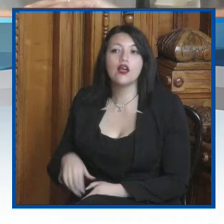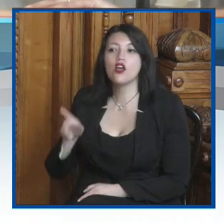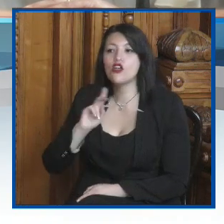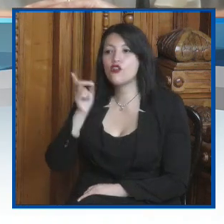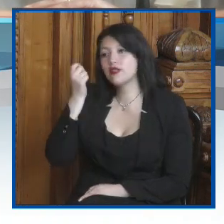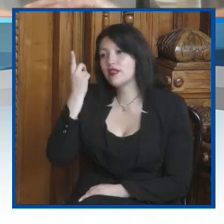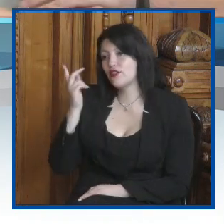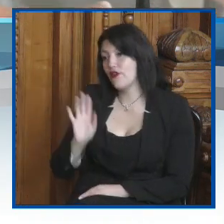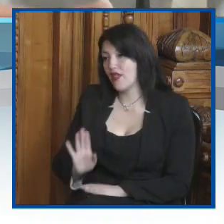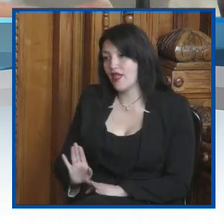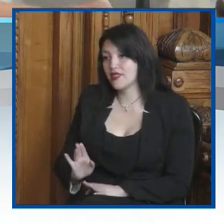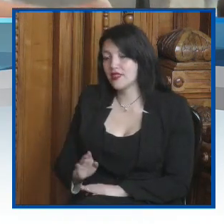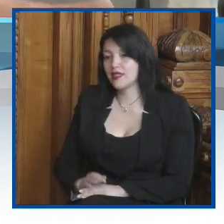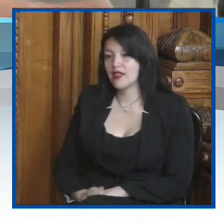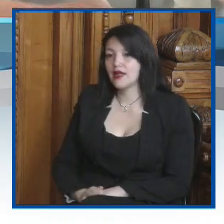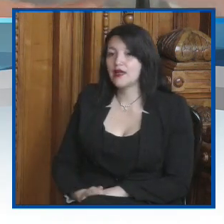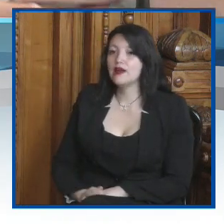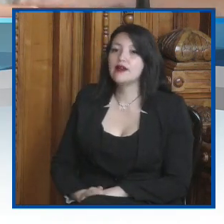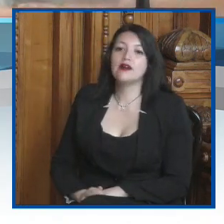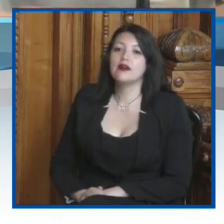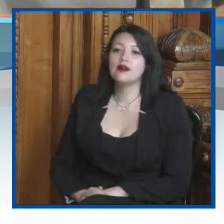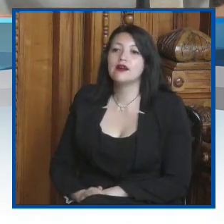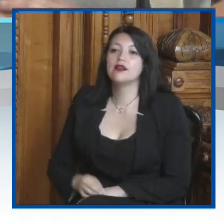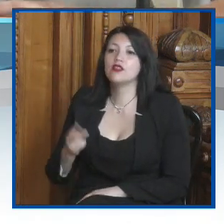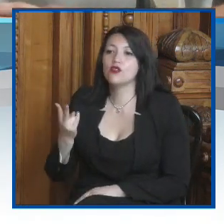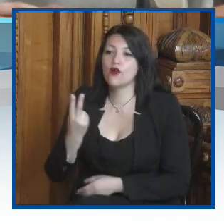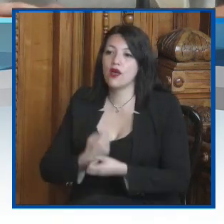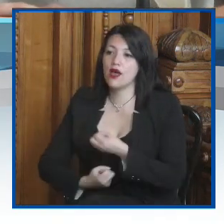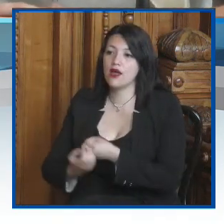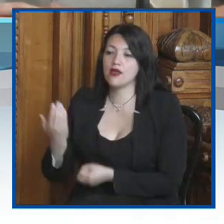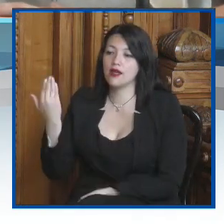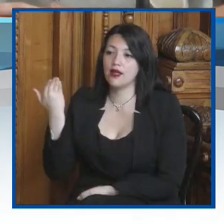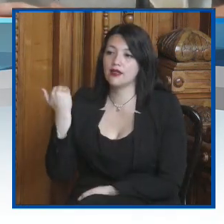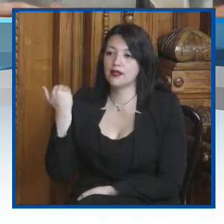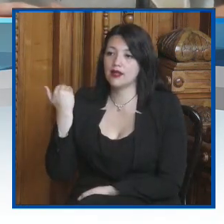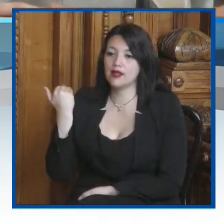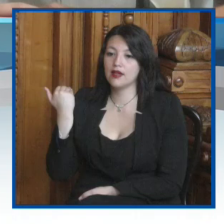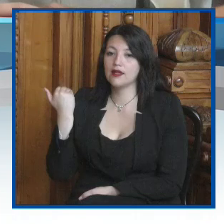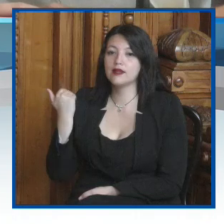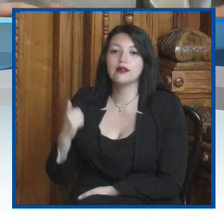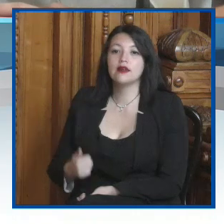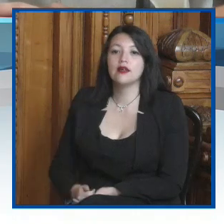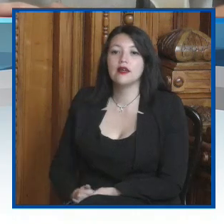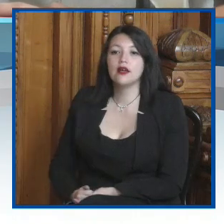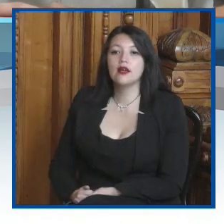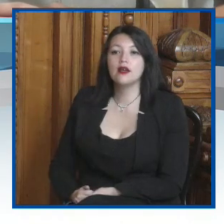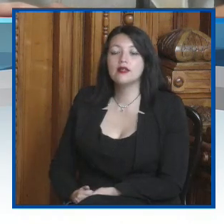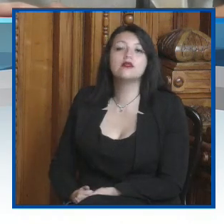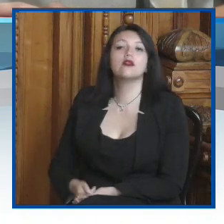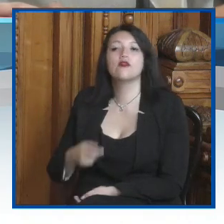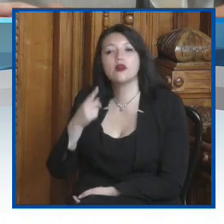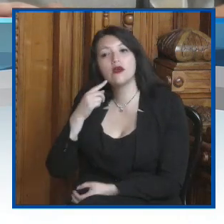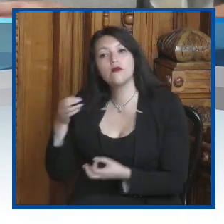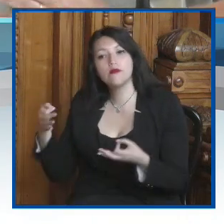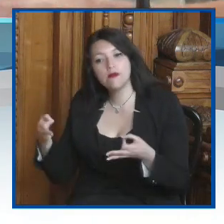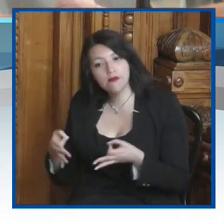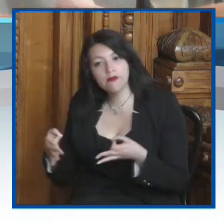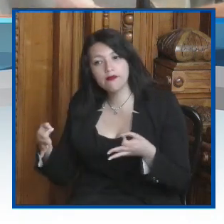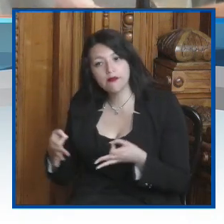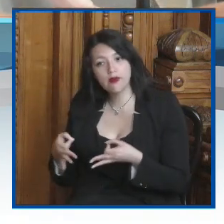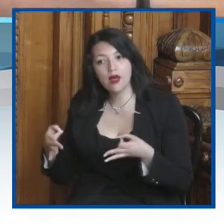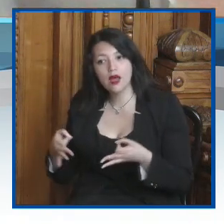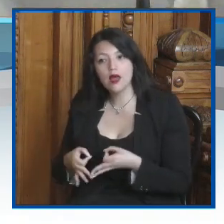nada. Esto fue hace unos años. Entonces dije, bueno, entonces yo le voy a explicar qué significa el